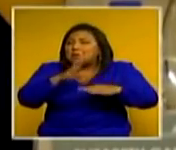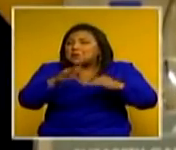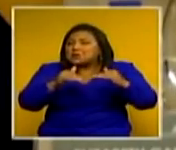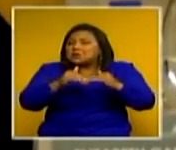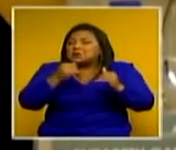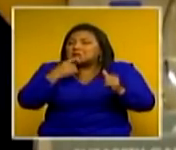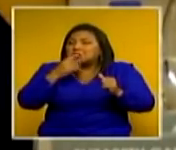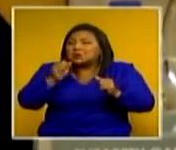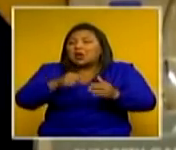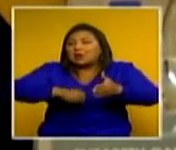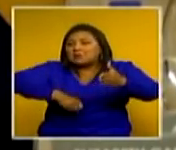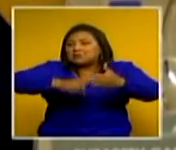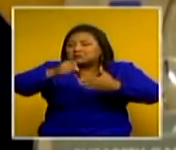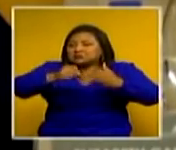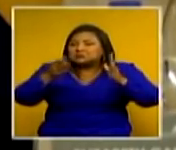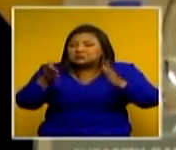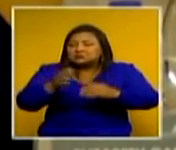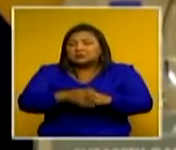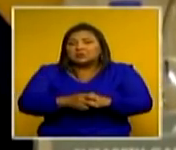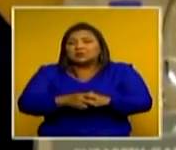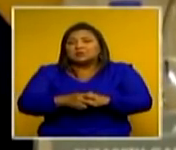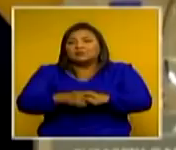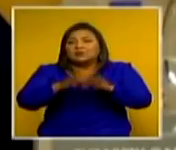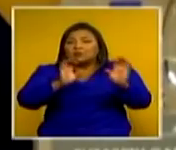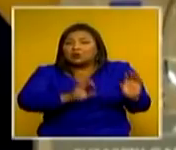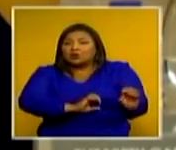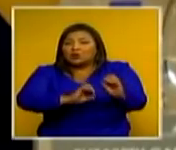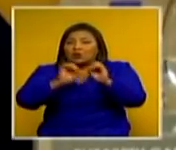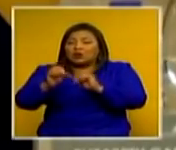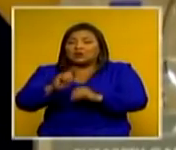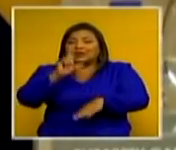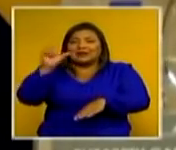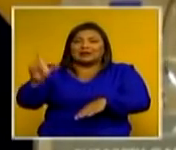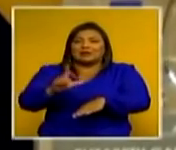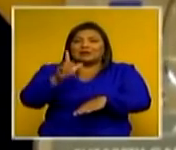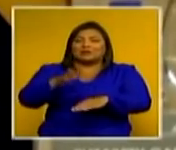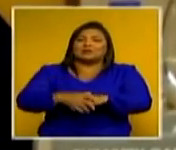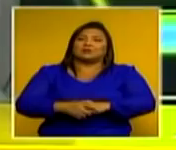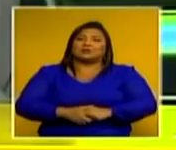que allí esté aprobado por el órgano de la legislatura